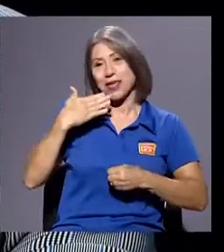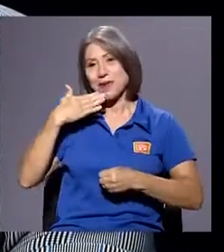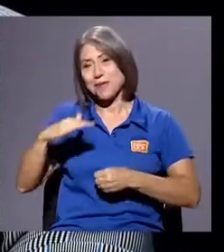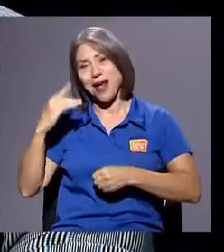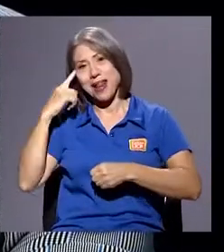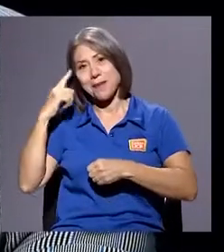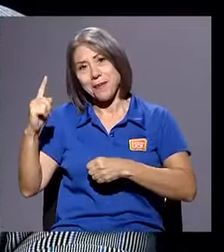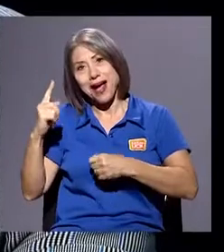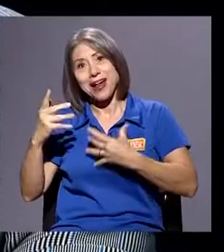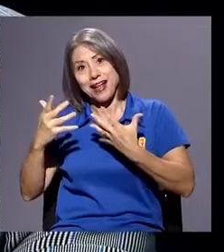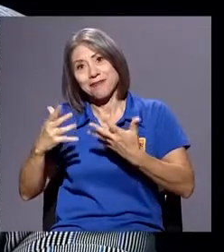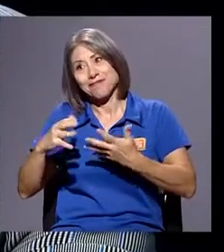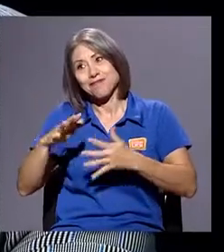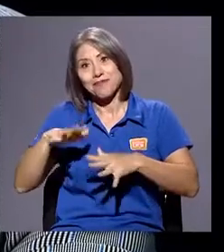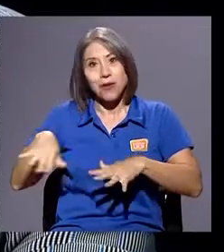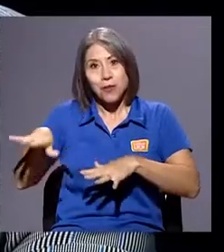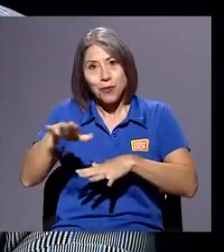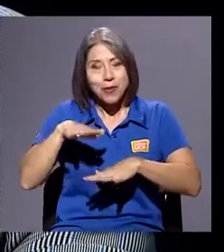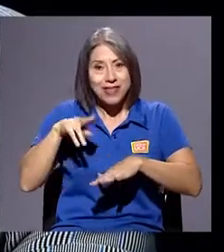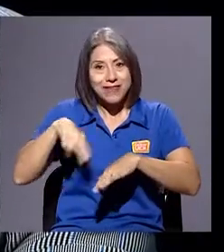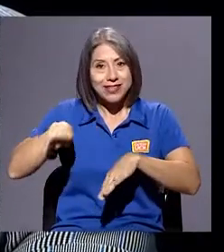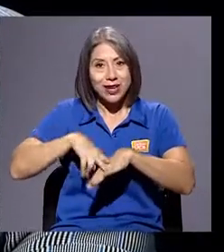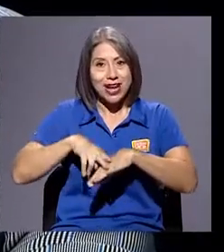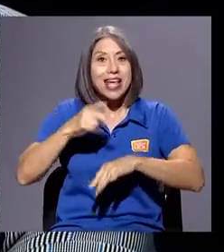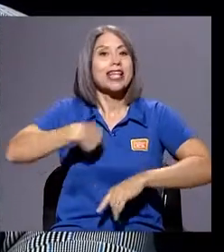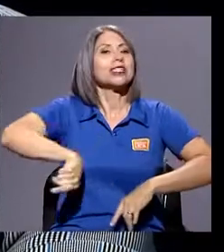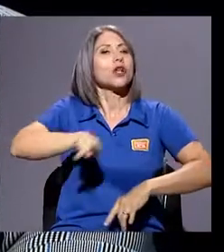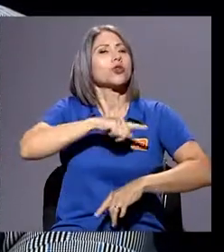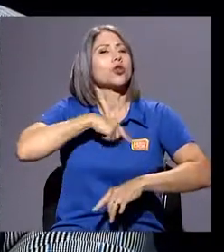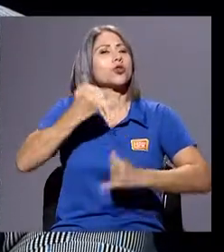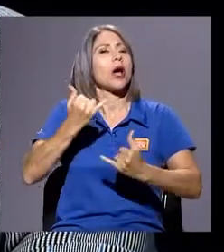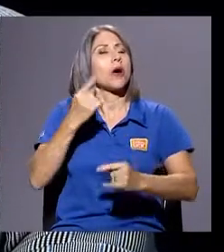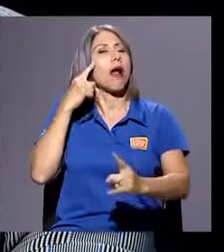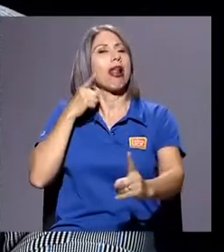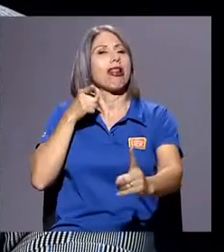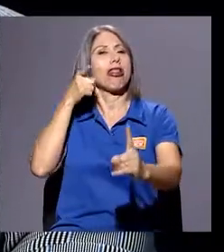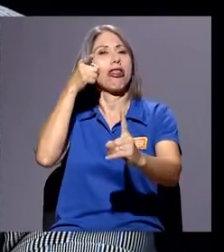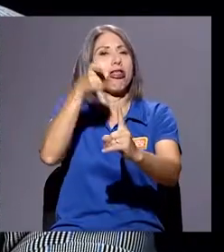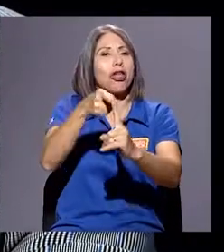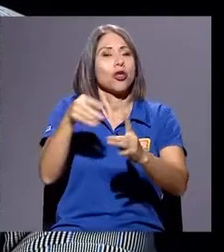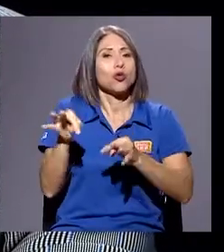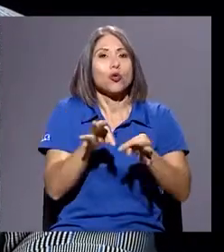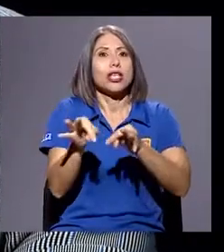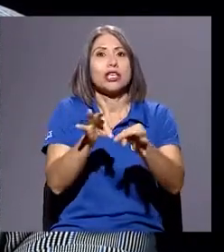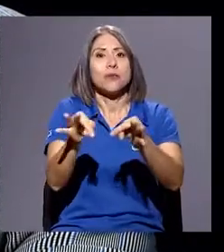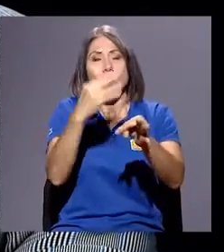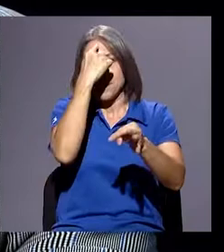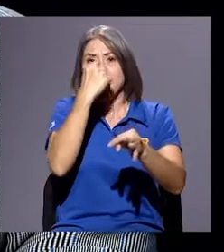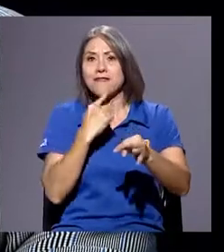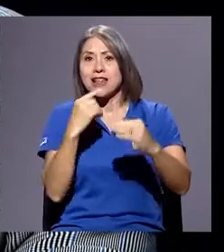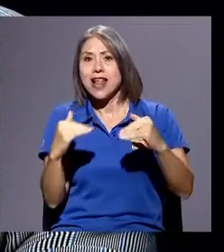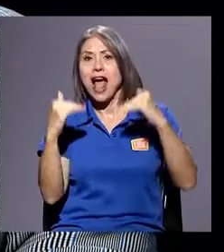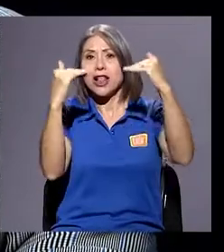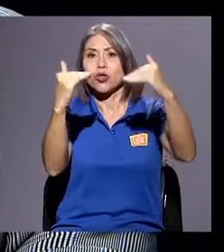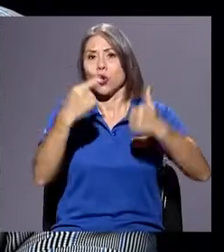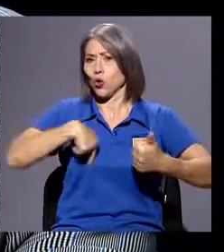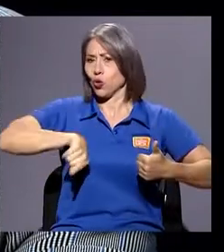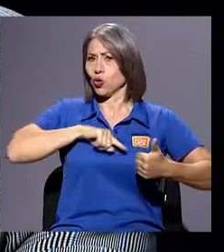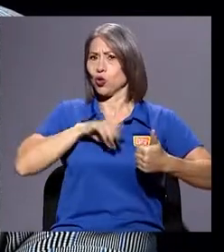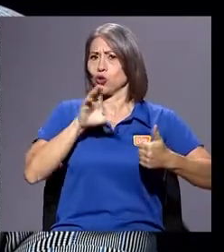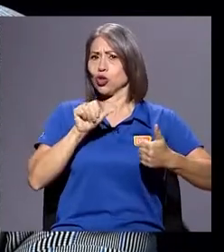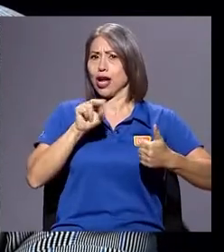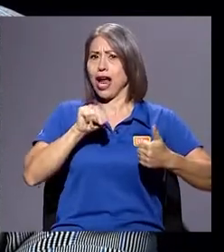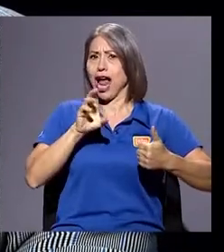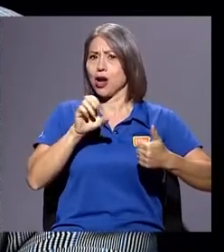hemos apuntado a un turismo de muy alto perfil. Uh-huh. Nos convertimos en lo que es Cancún, ni Riviera Maya,